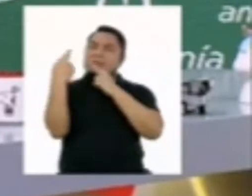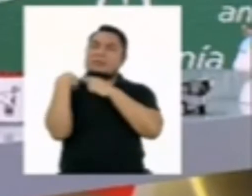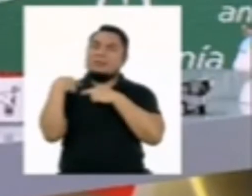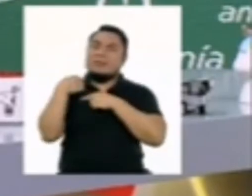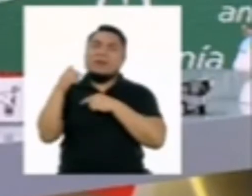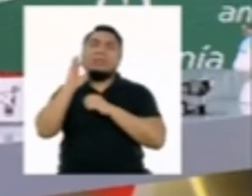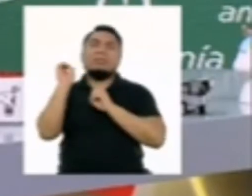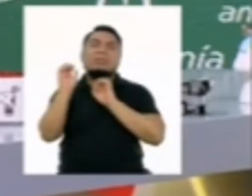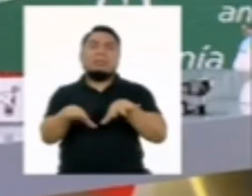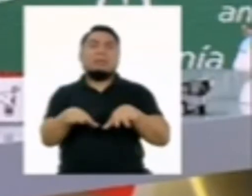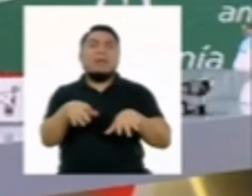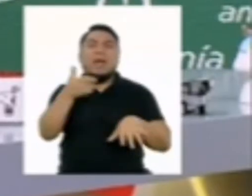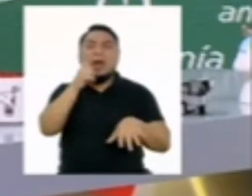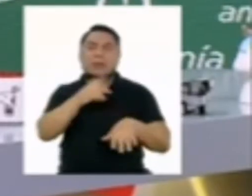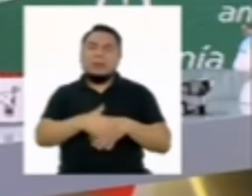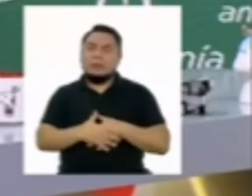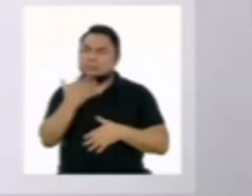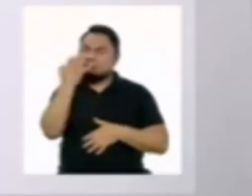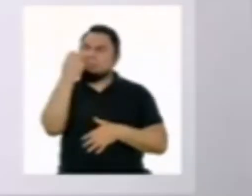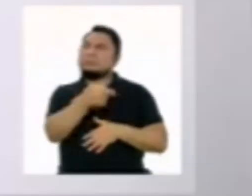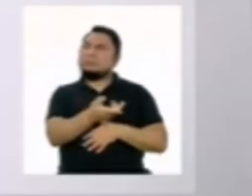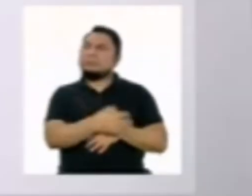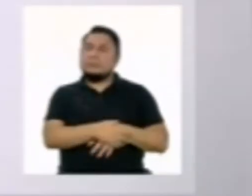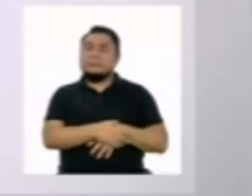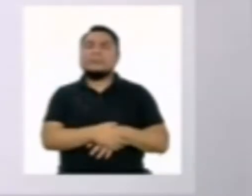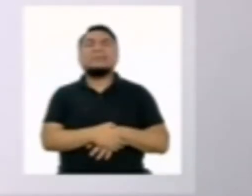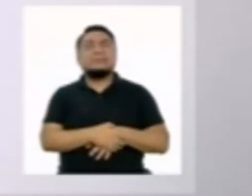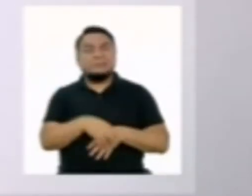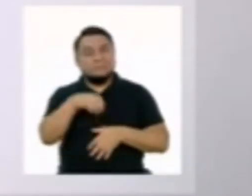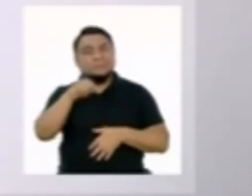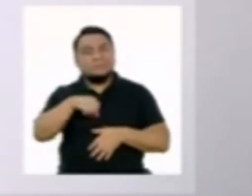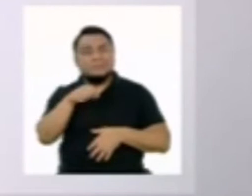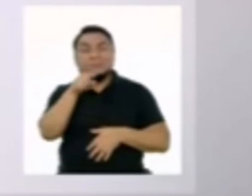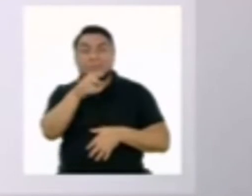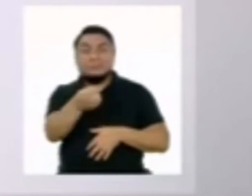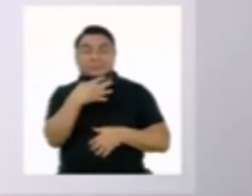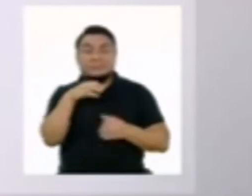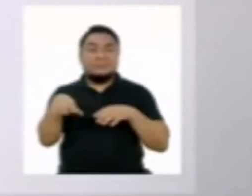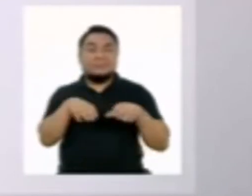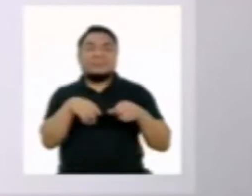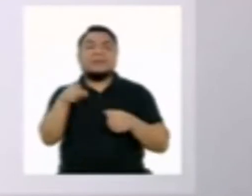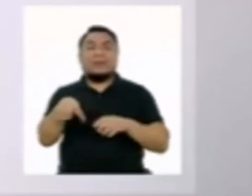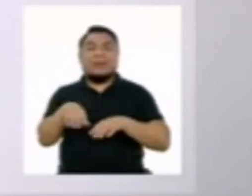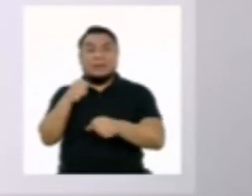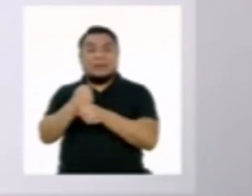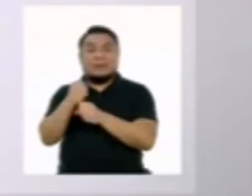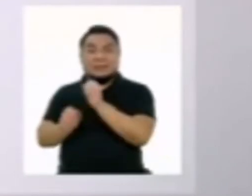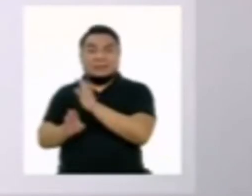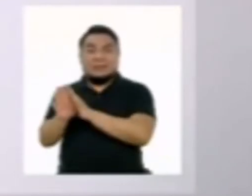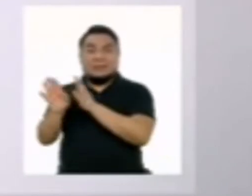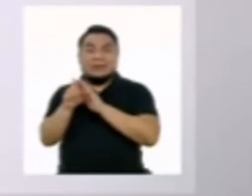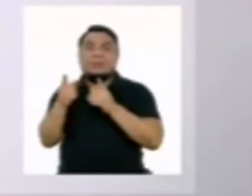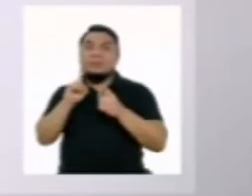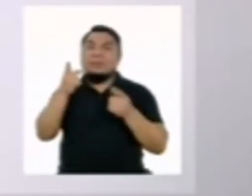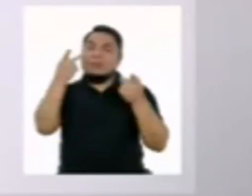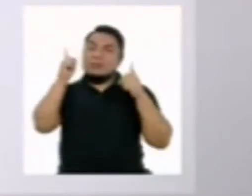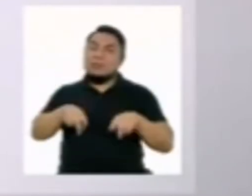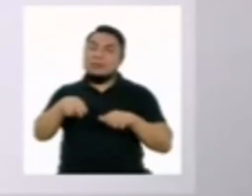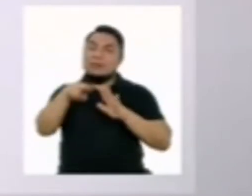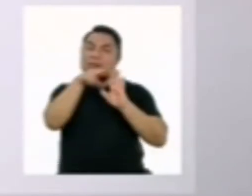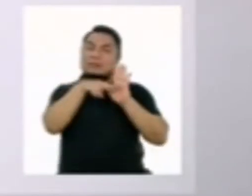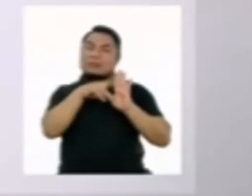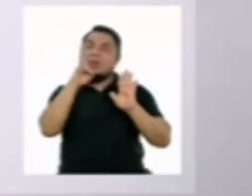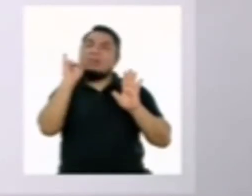que contaminan el agua. ¡Qué cólera me dan! Los casos que mencionas son actividades económicas que no se desarrollan de acuerdo a las